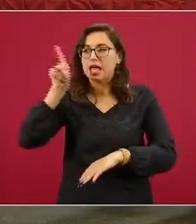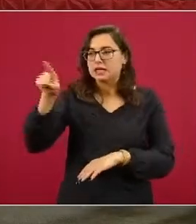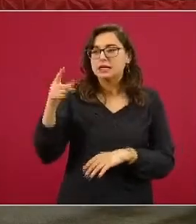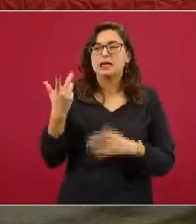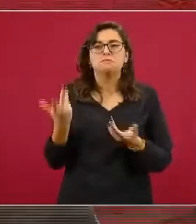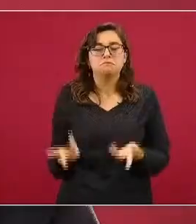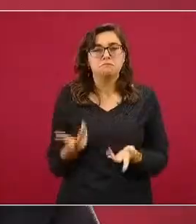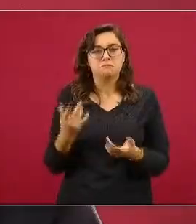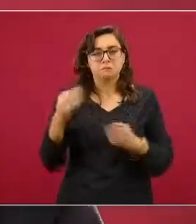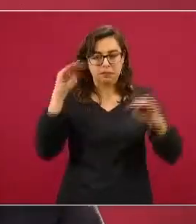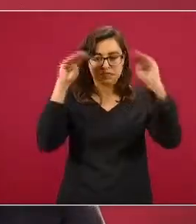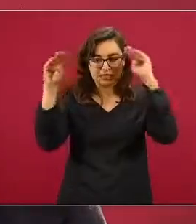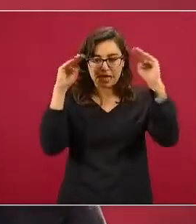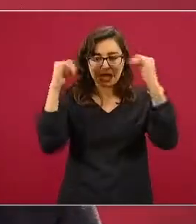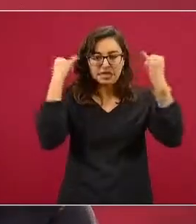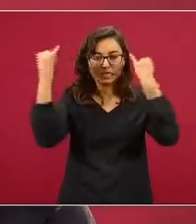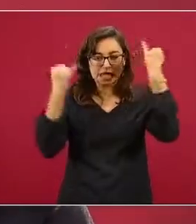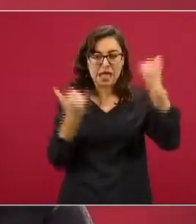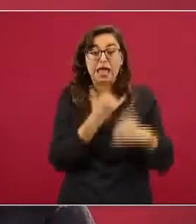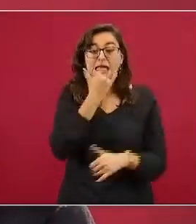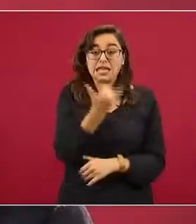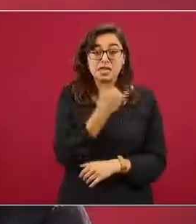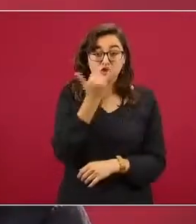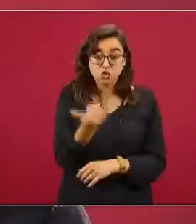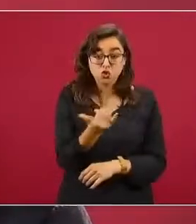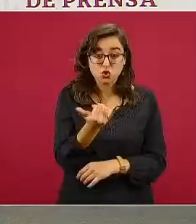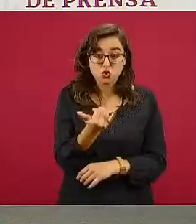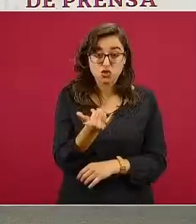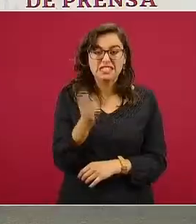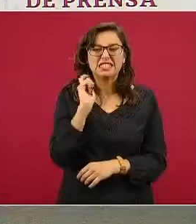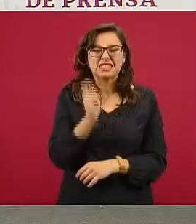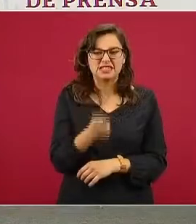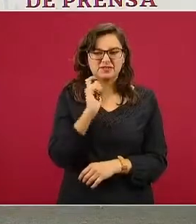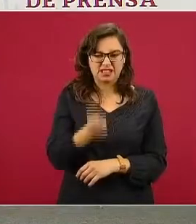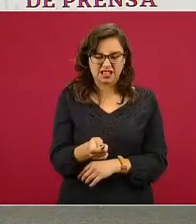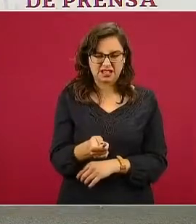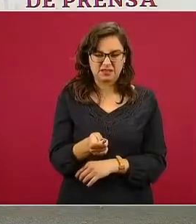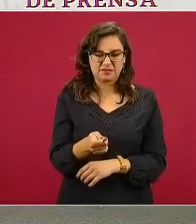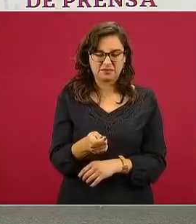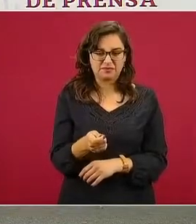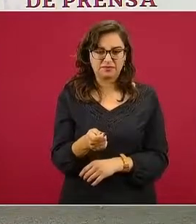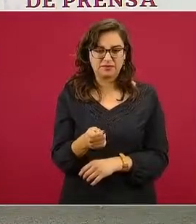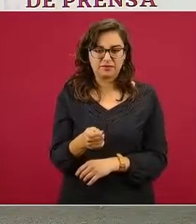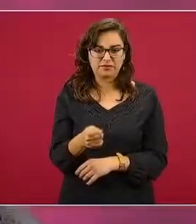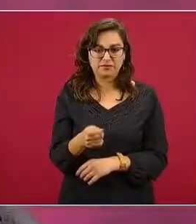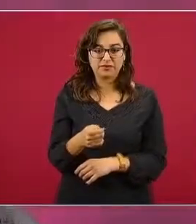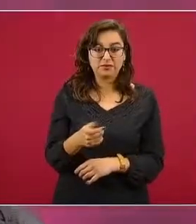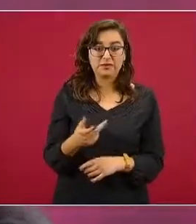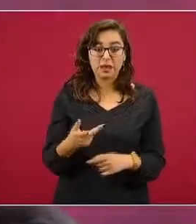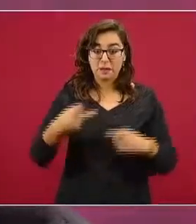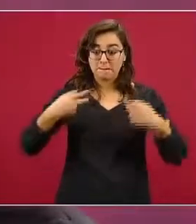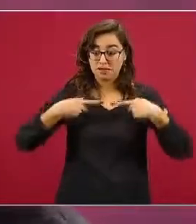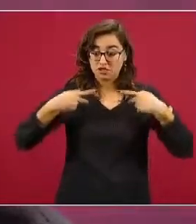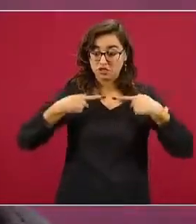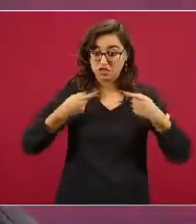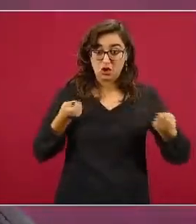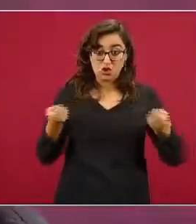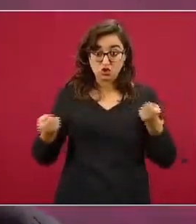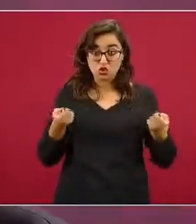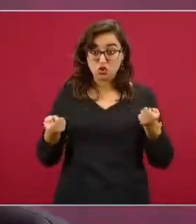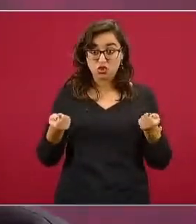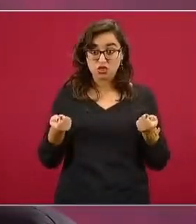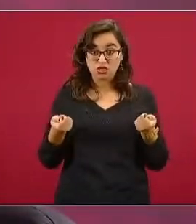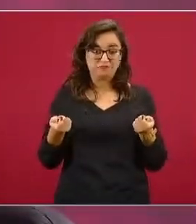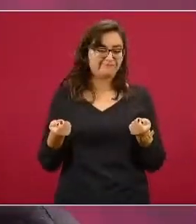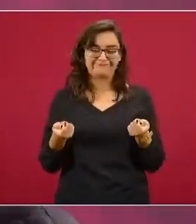errónea de que inmunidad de rebaño es una estrategia de control. No lo